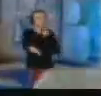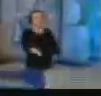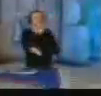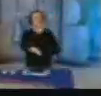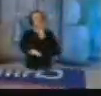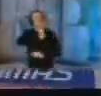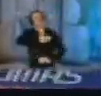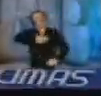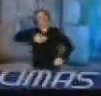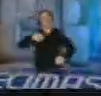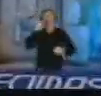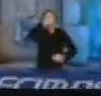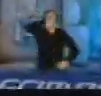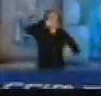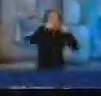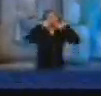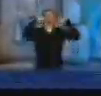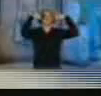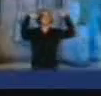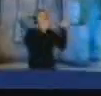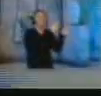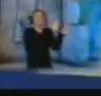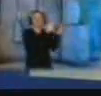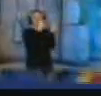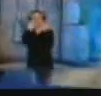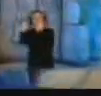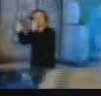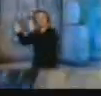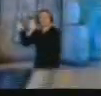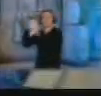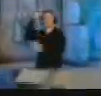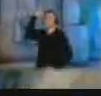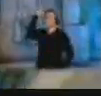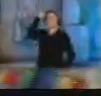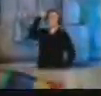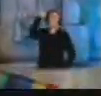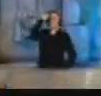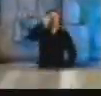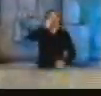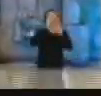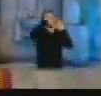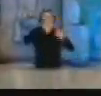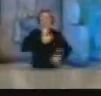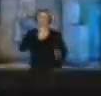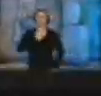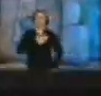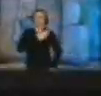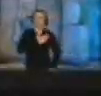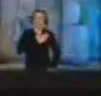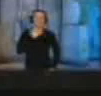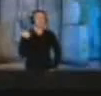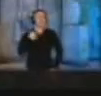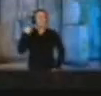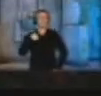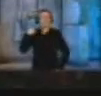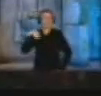que disfrutes es el lema de esta empresa. Con esto y un bizcocho, hasta